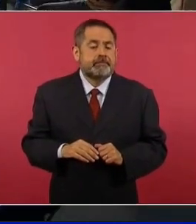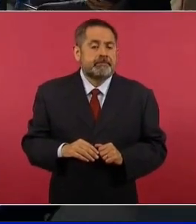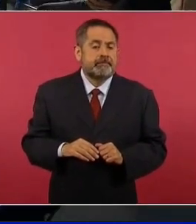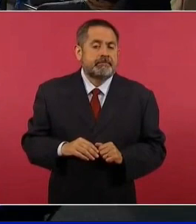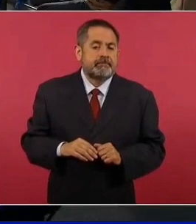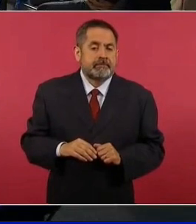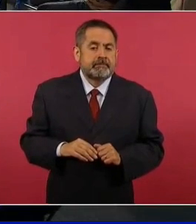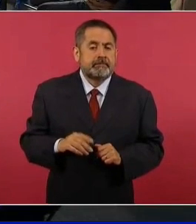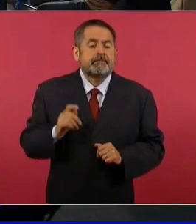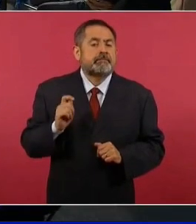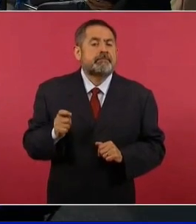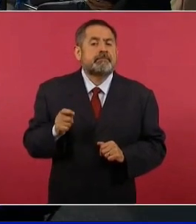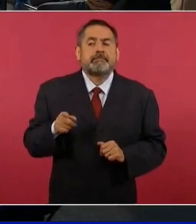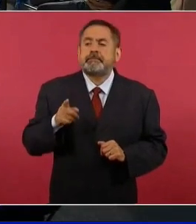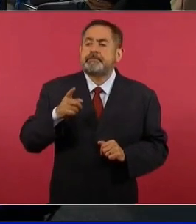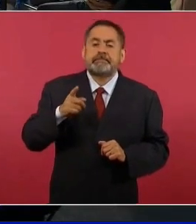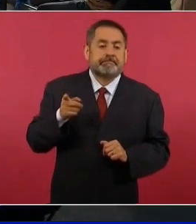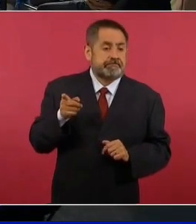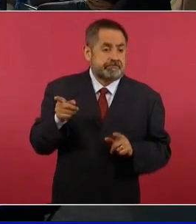dan más